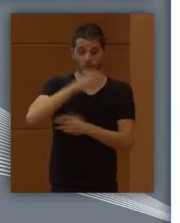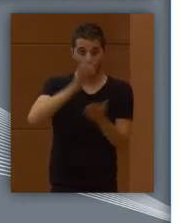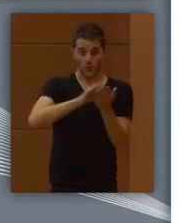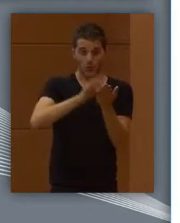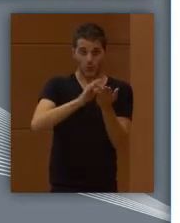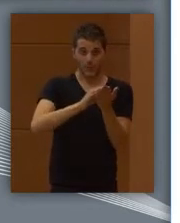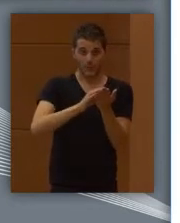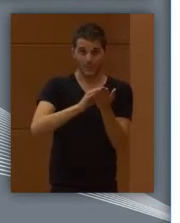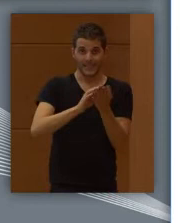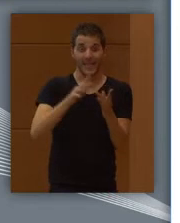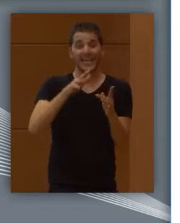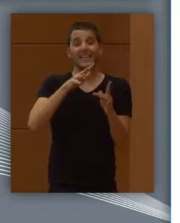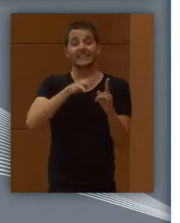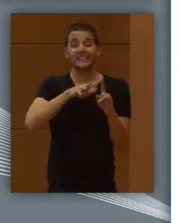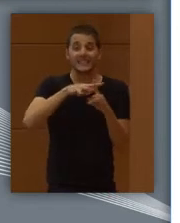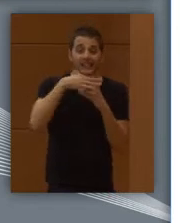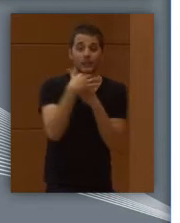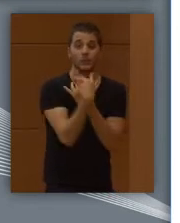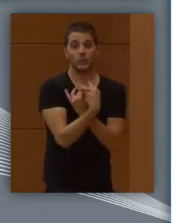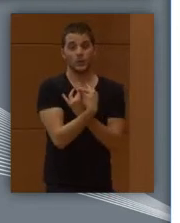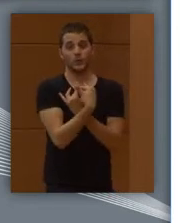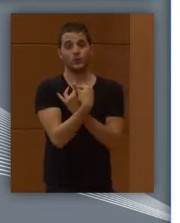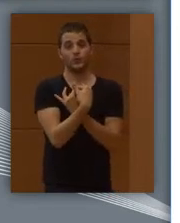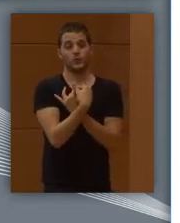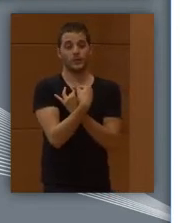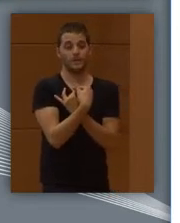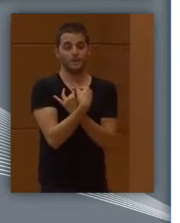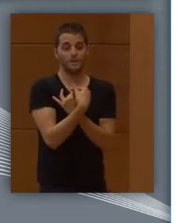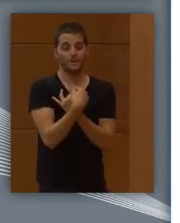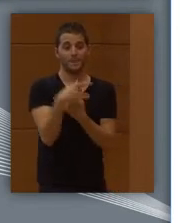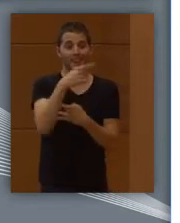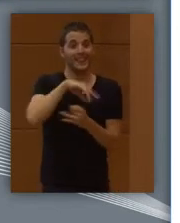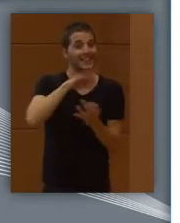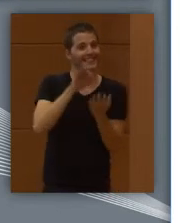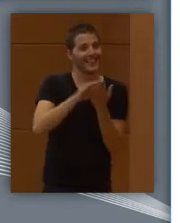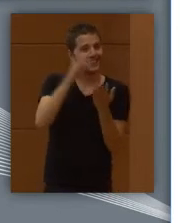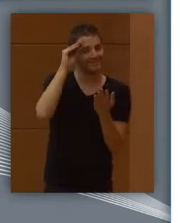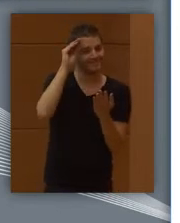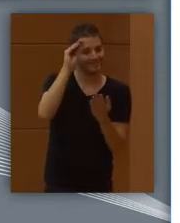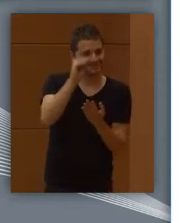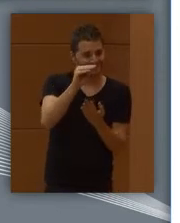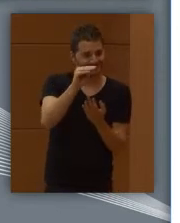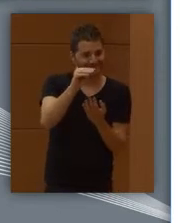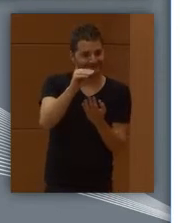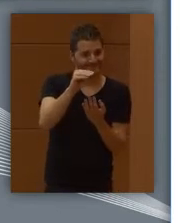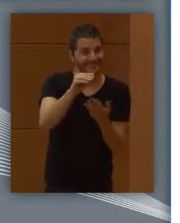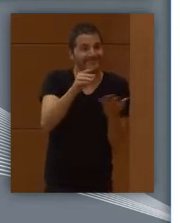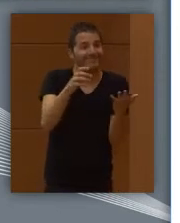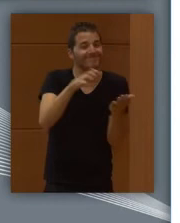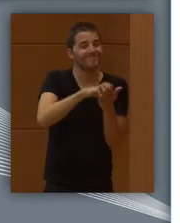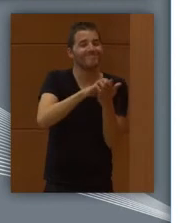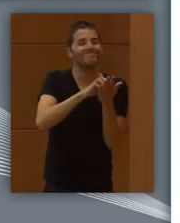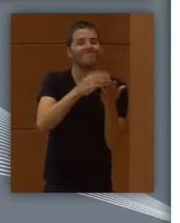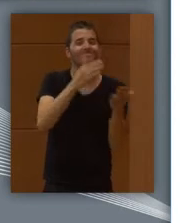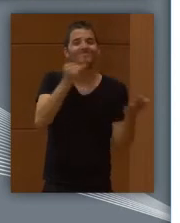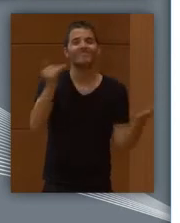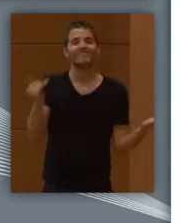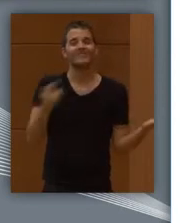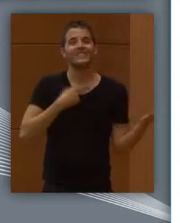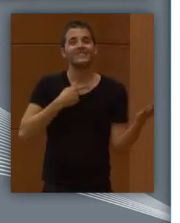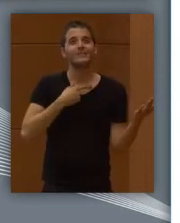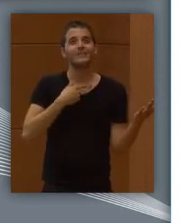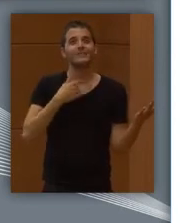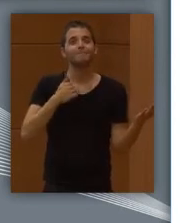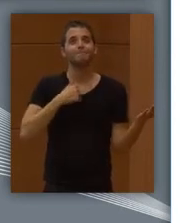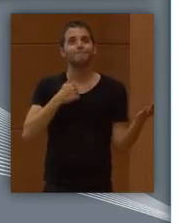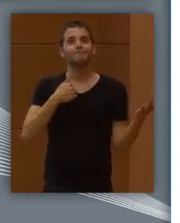ciudades, en el contexto del que ahora les voy a hablar muy rápidamente, de la ciudad inteligente, ¿no? La ciudad inteligente, que duda cabe, es una oportunidad